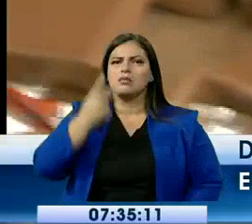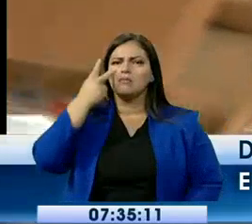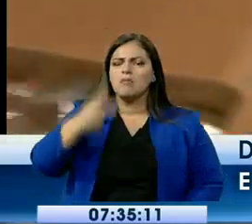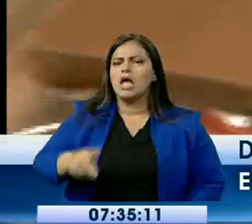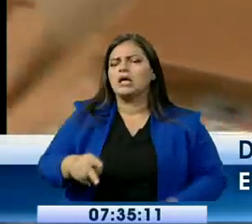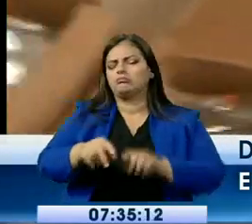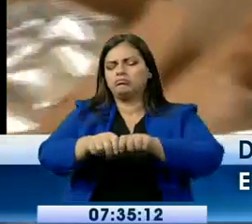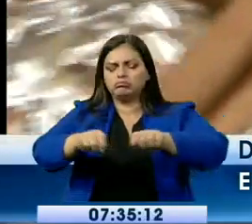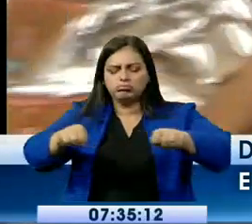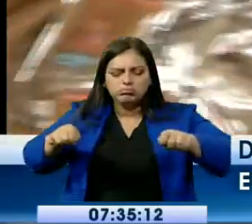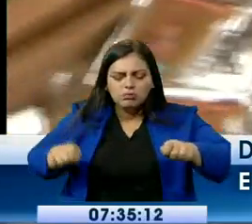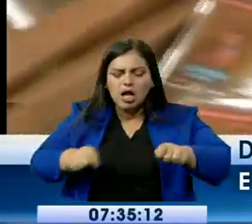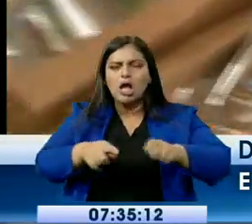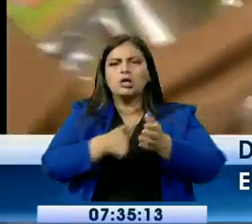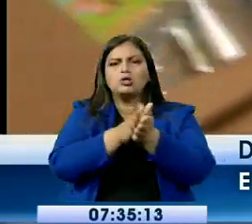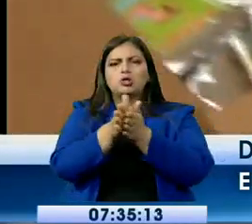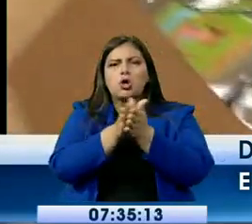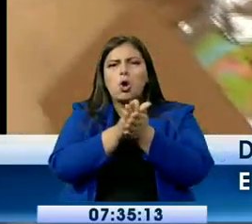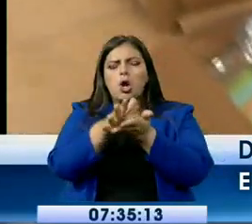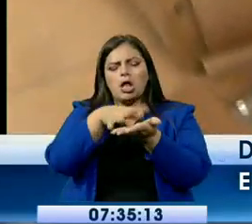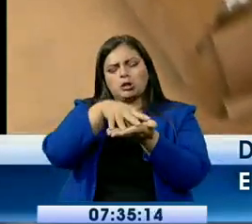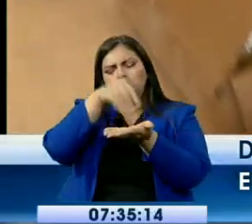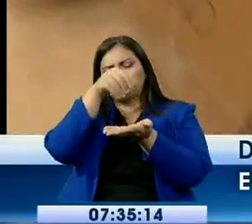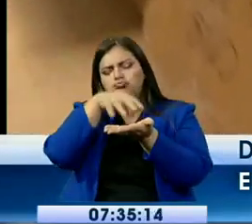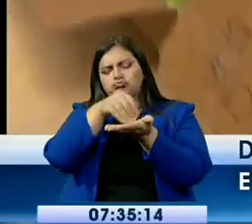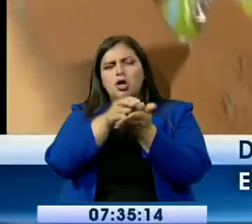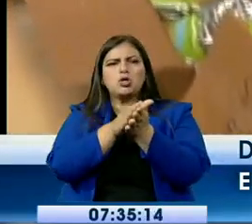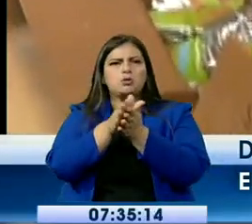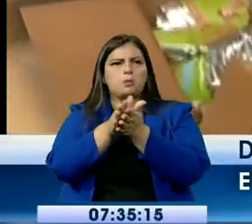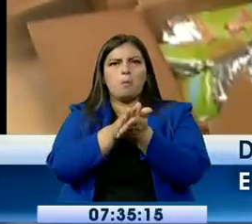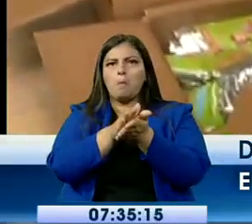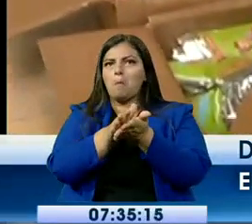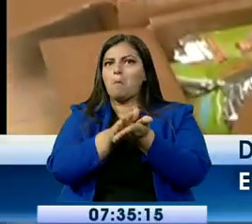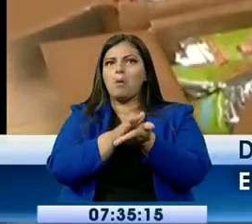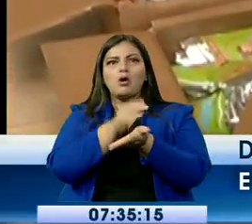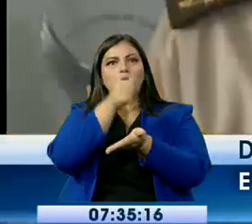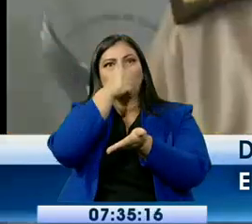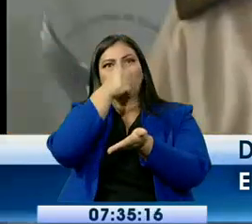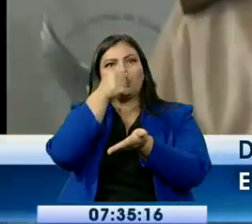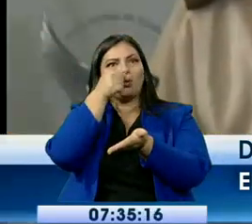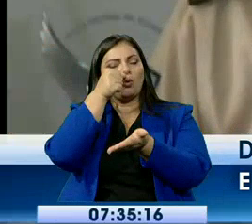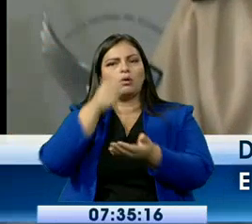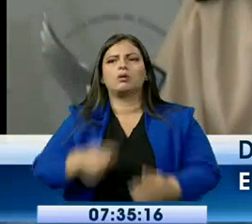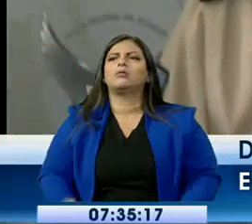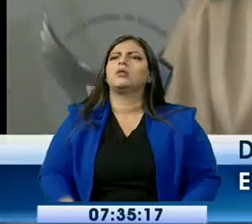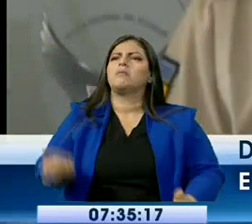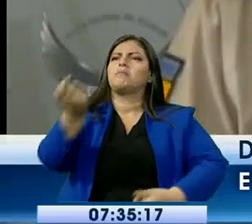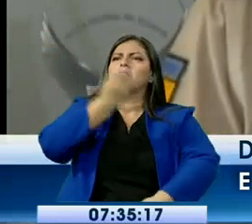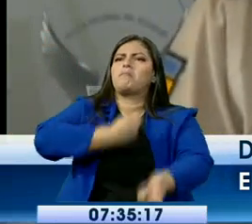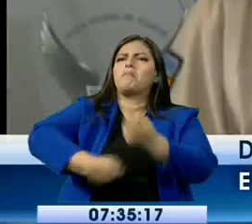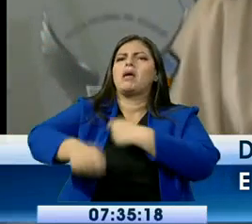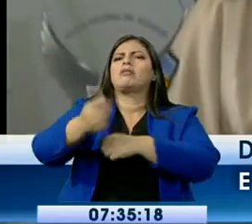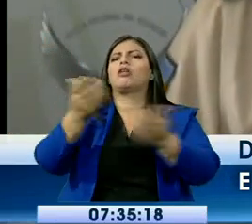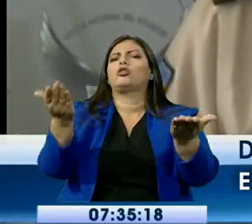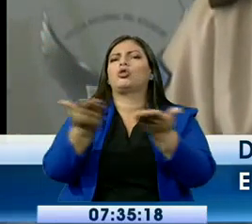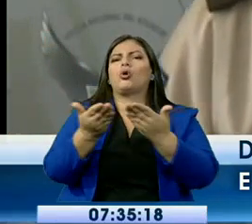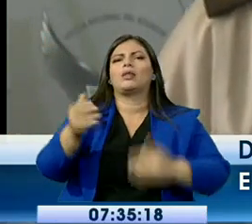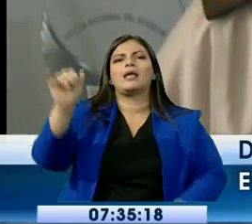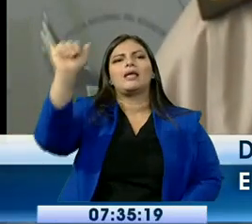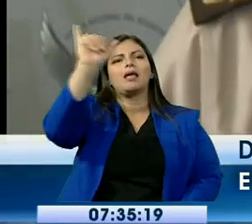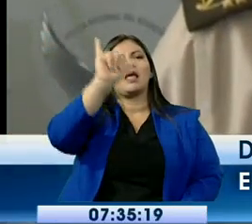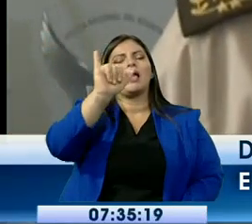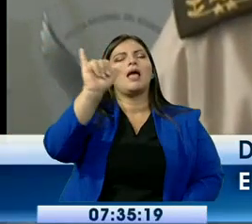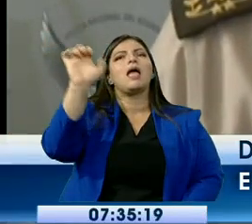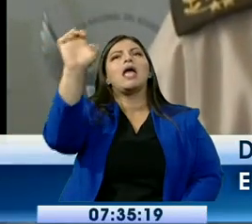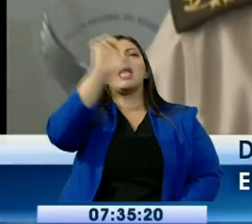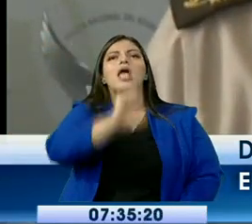a Europa. Este cargamento estaba siendo exportado, como habíamos señalado, a Viena, a Austria, pero la ruta era Guayaquil-Nueva